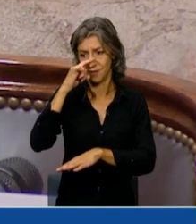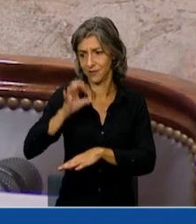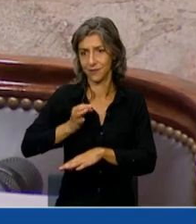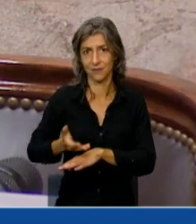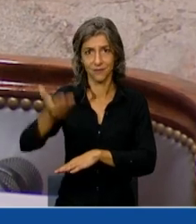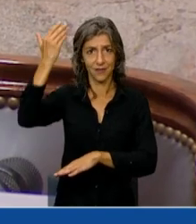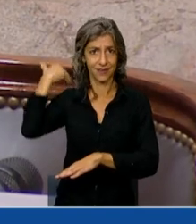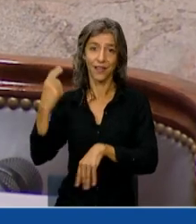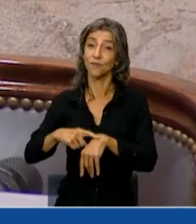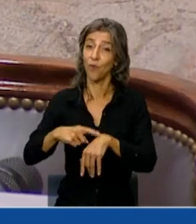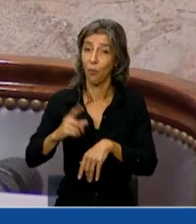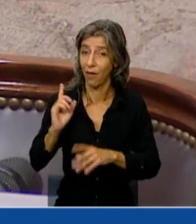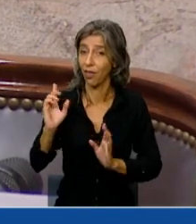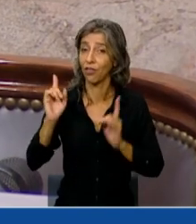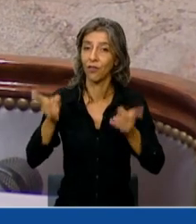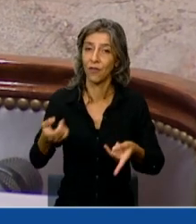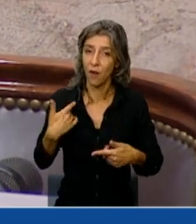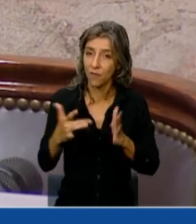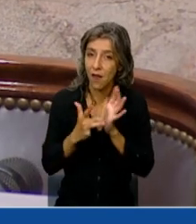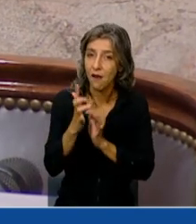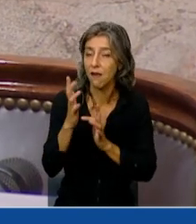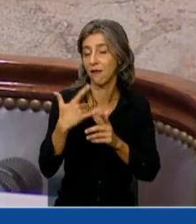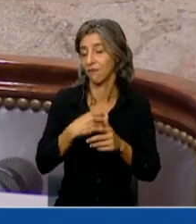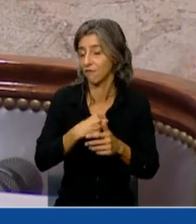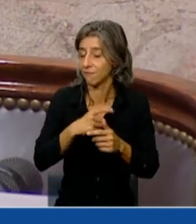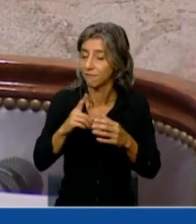tuvo un objetivo directo que fue eliminar